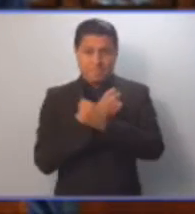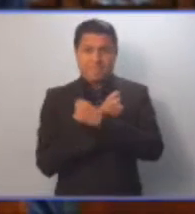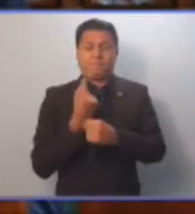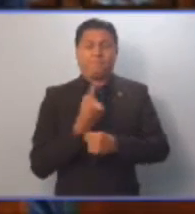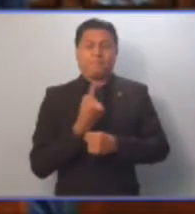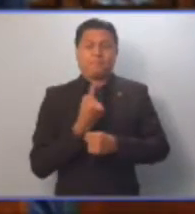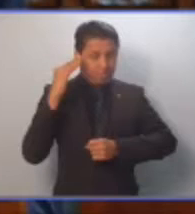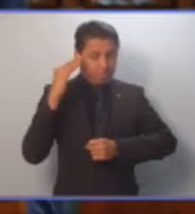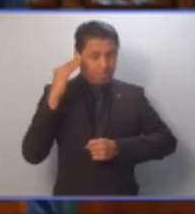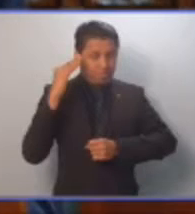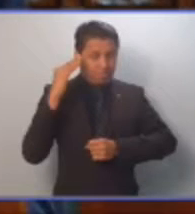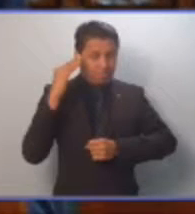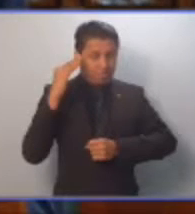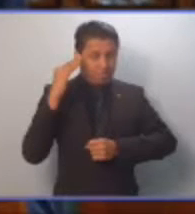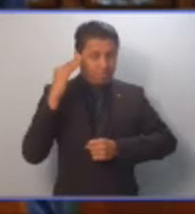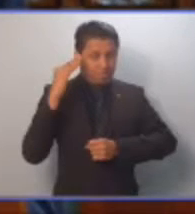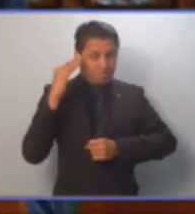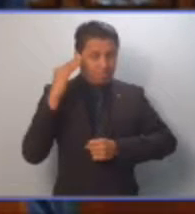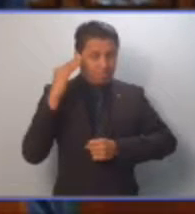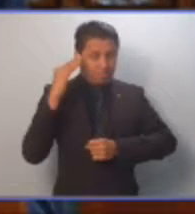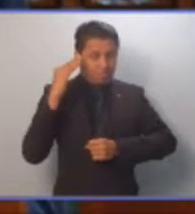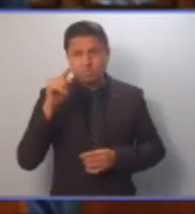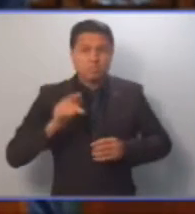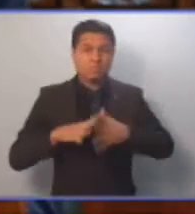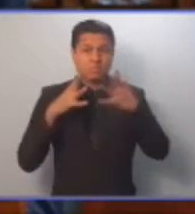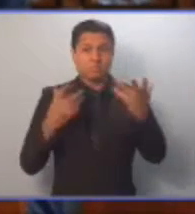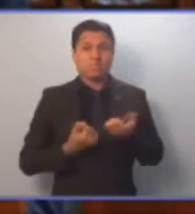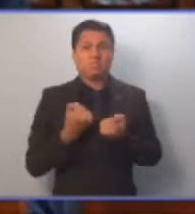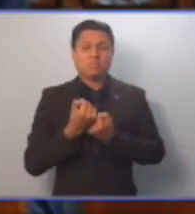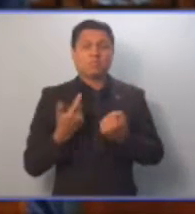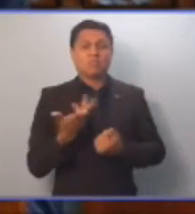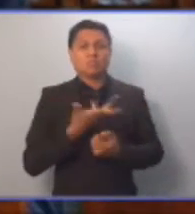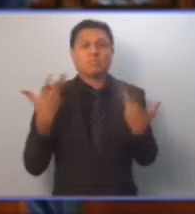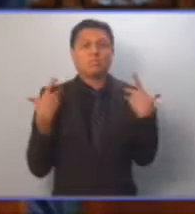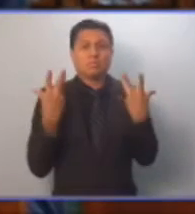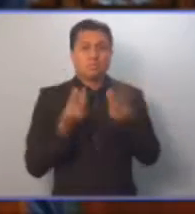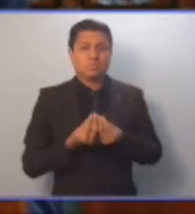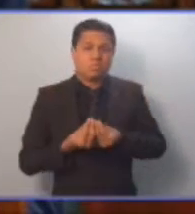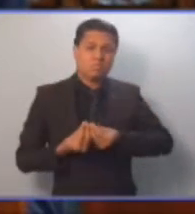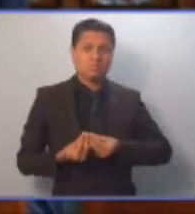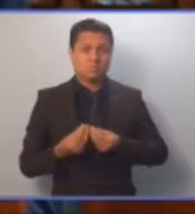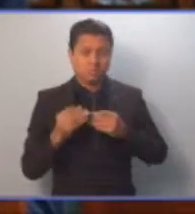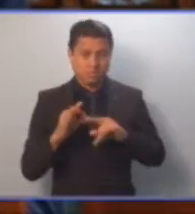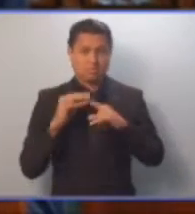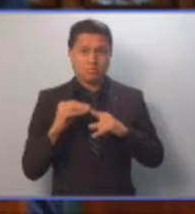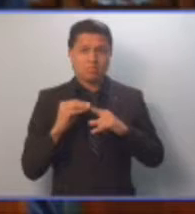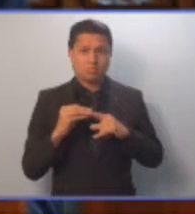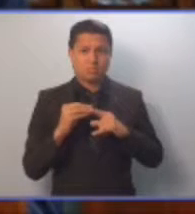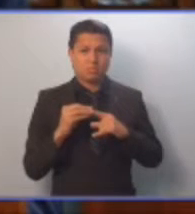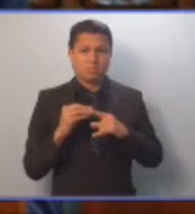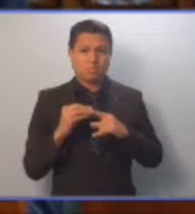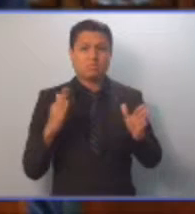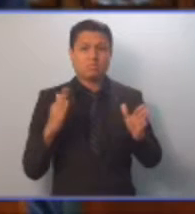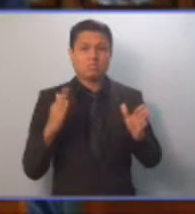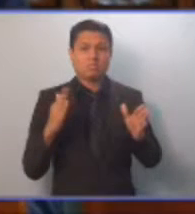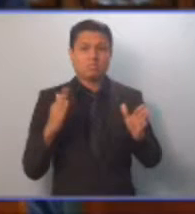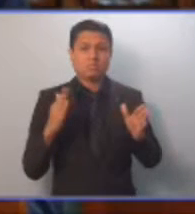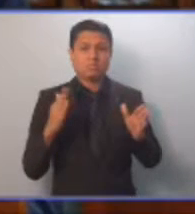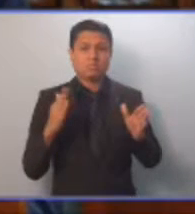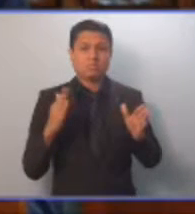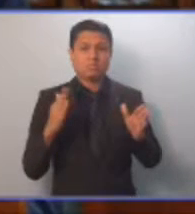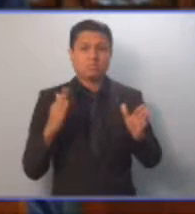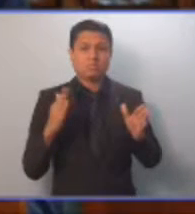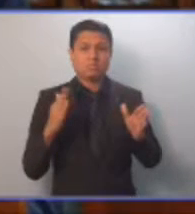mayores. Su trabajo es de gran apoyo a nuestra sociedad salvadoreña y sobre todo para hacer más feliz y darle el nivel